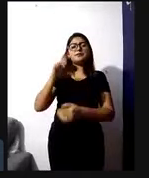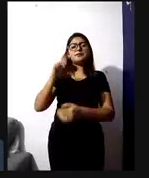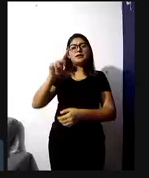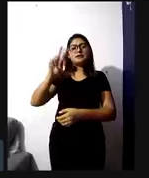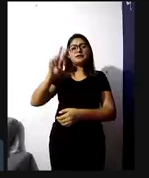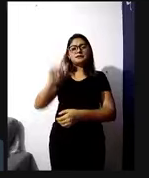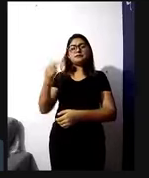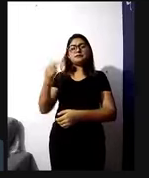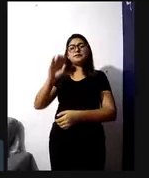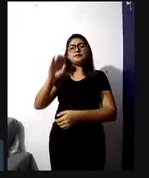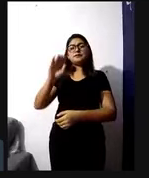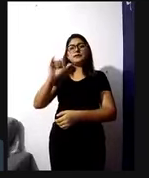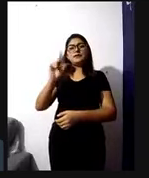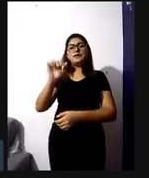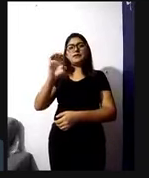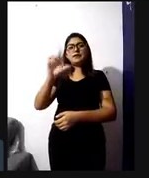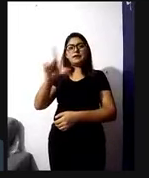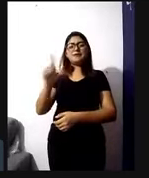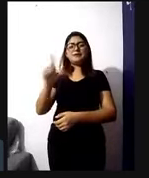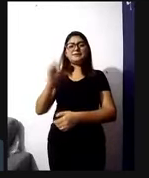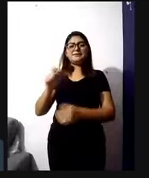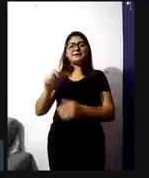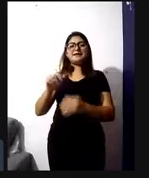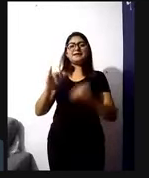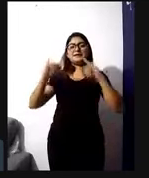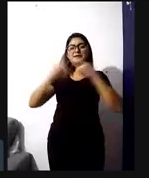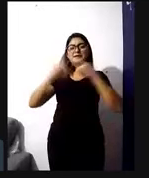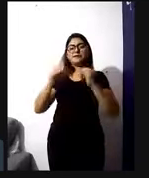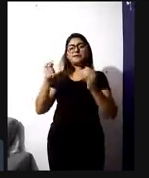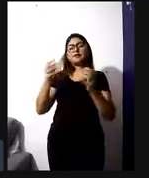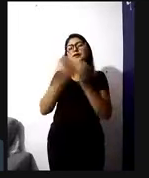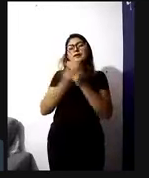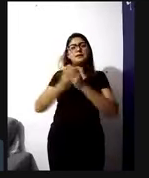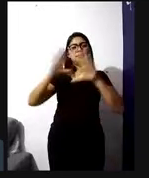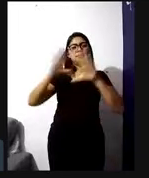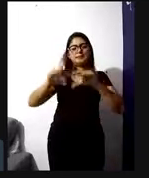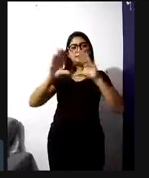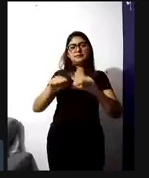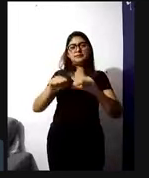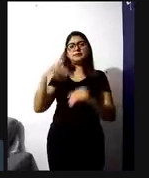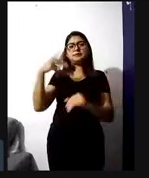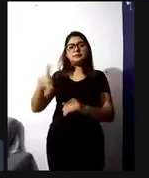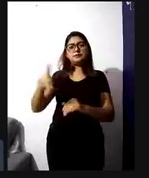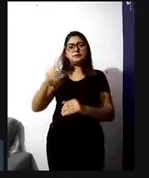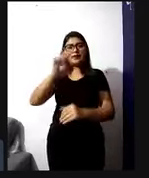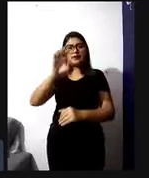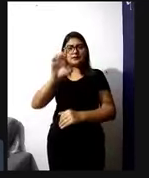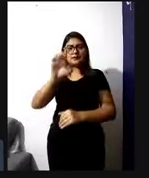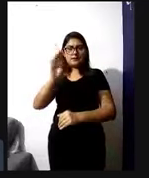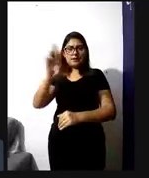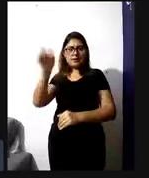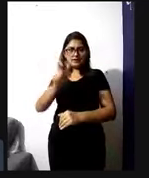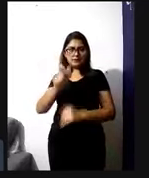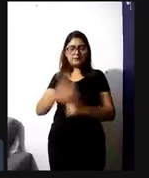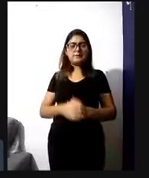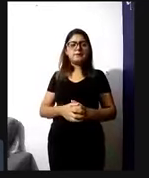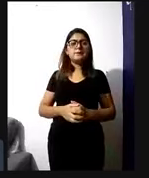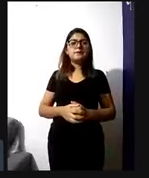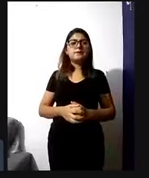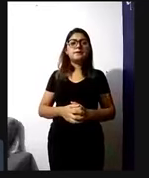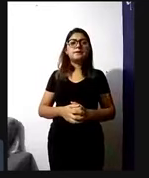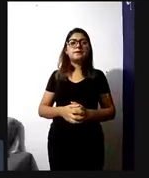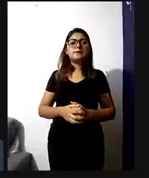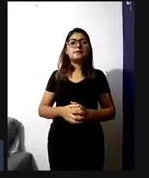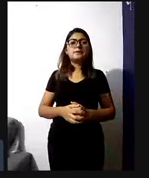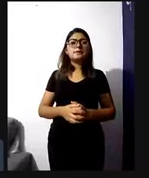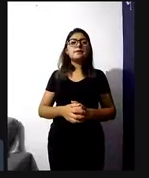Formación y Capacitación. Ay, Saludos del Tribunal Electoral. Y bueno, me dice aquí